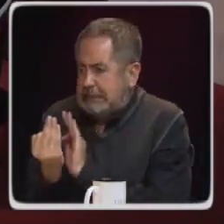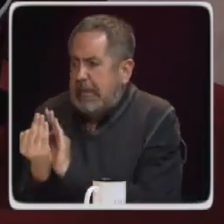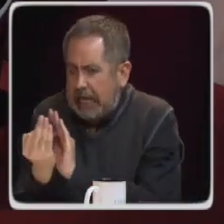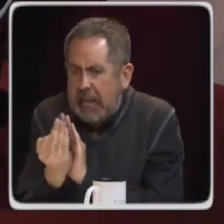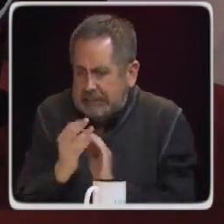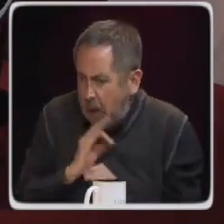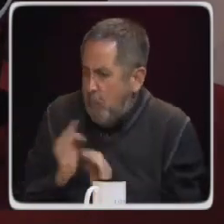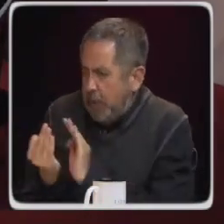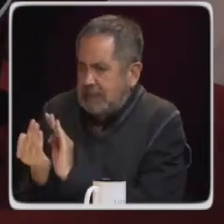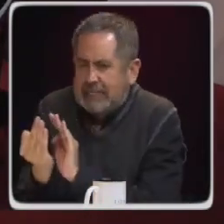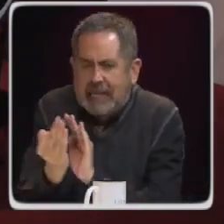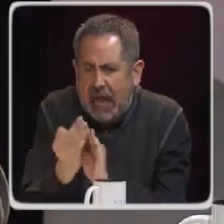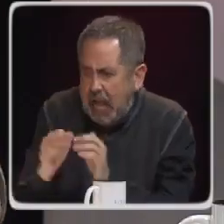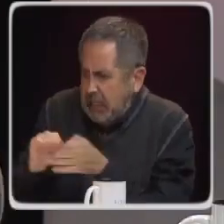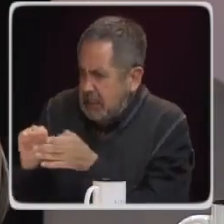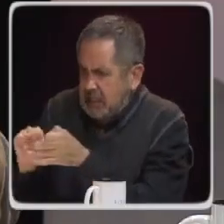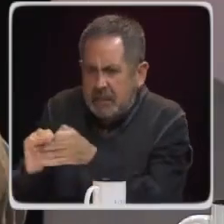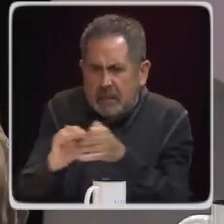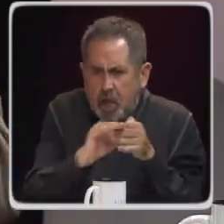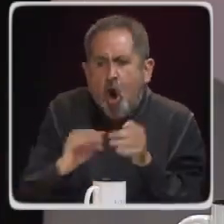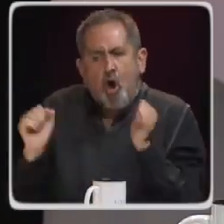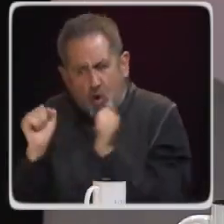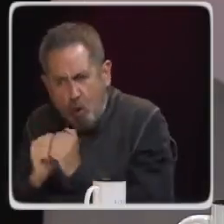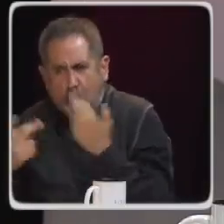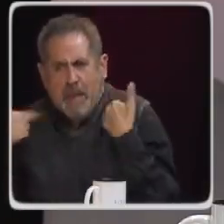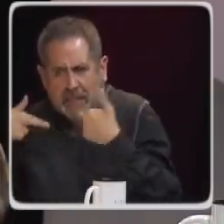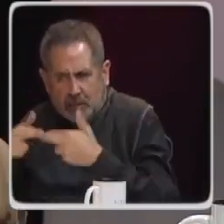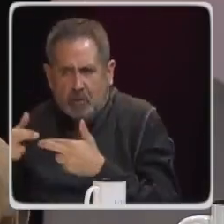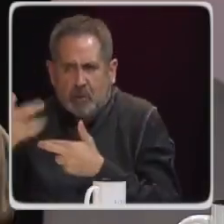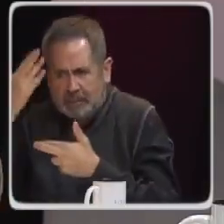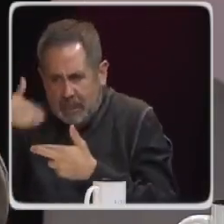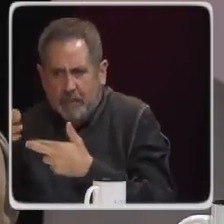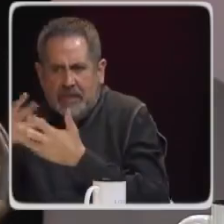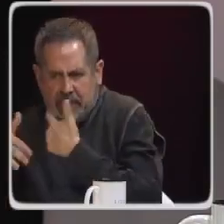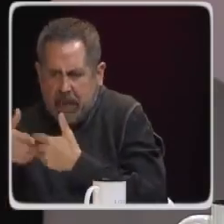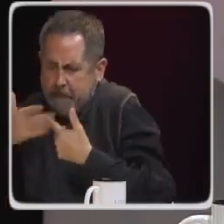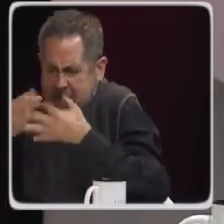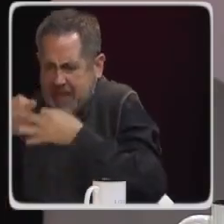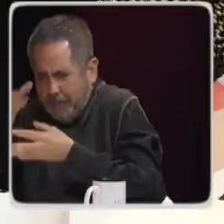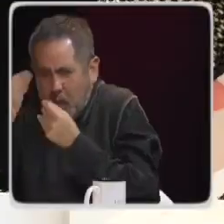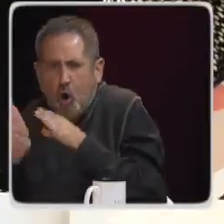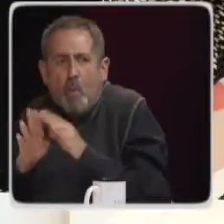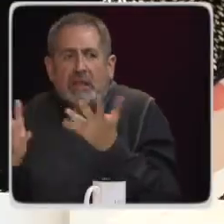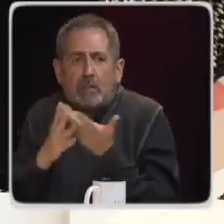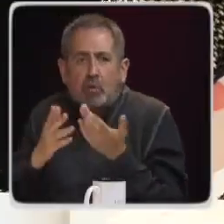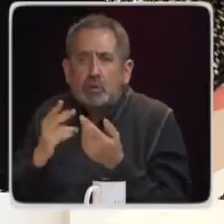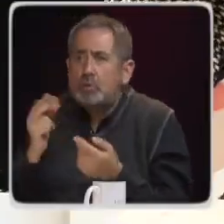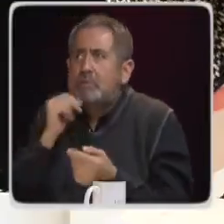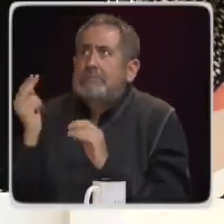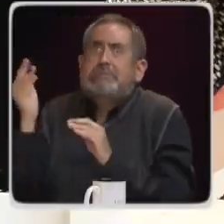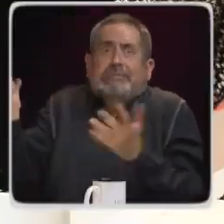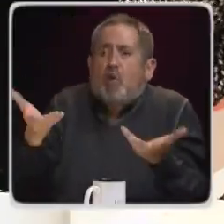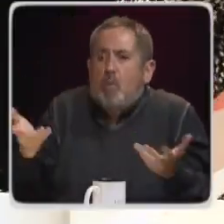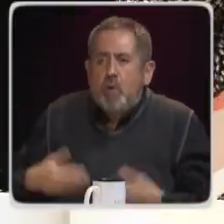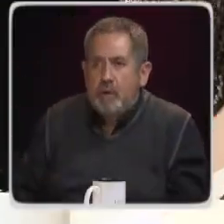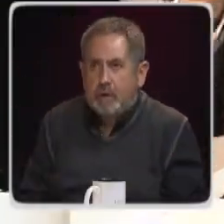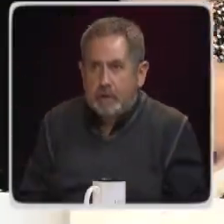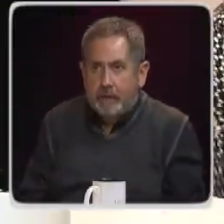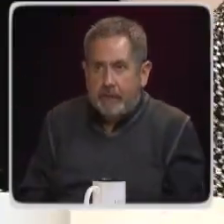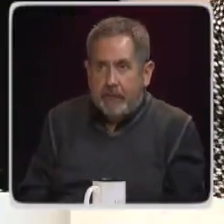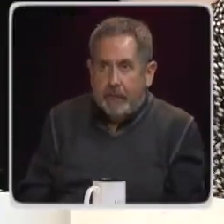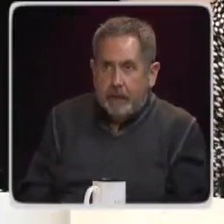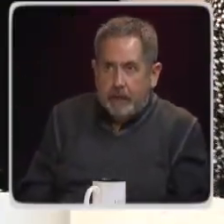que los niños se puedan comunicar y que puedan tener acceso al tener conocimiento del mundo. Debe ser un salón bilingüe para tener una buena educación inclusiva. Eso es lo que los